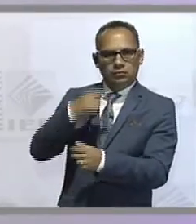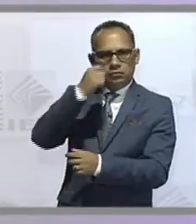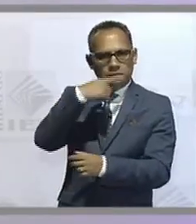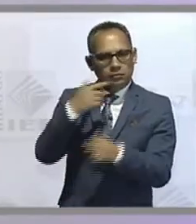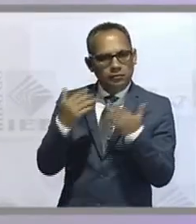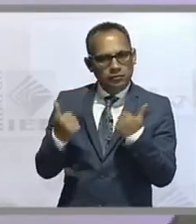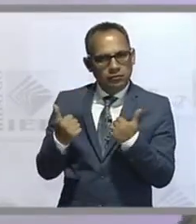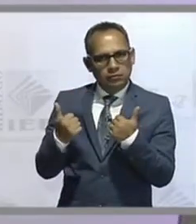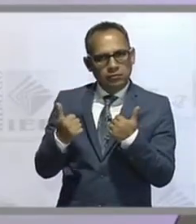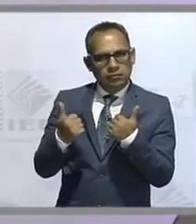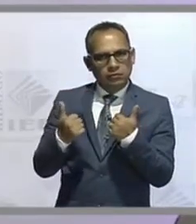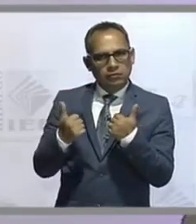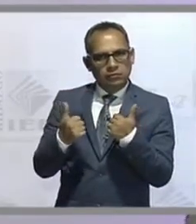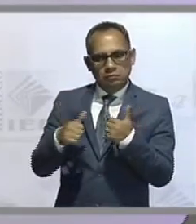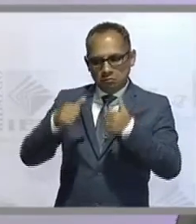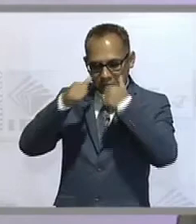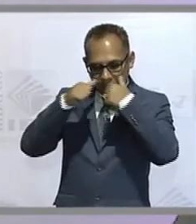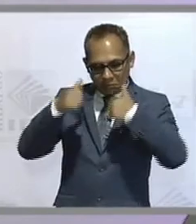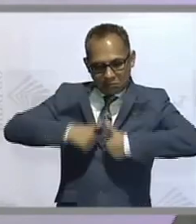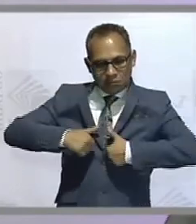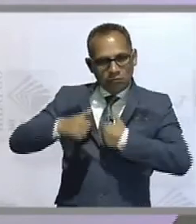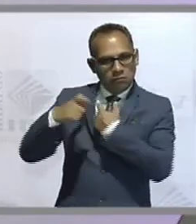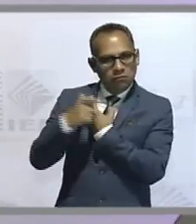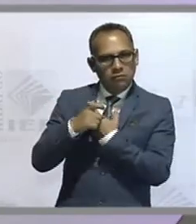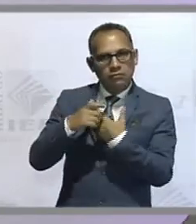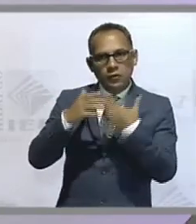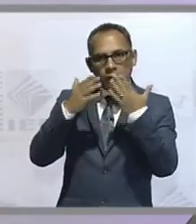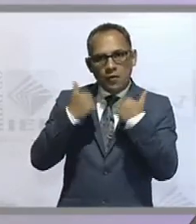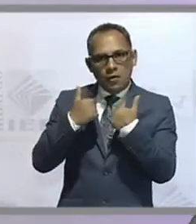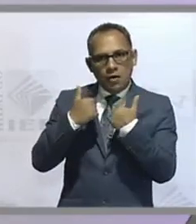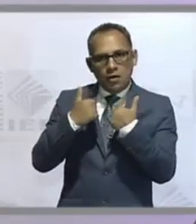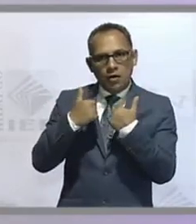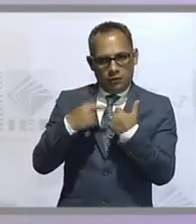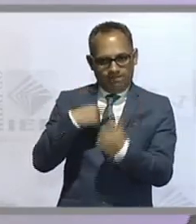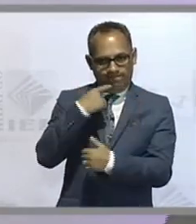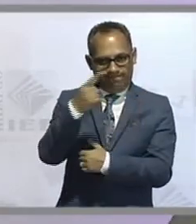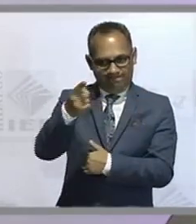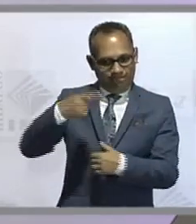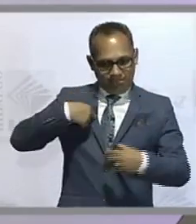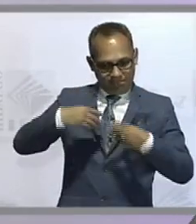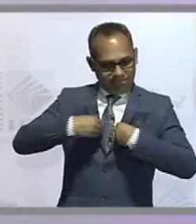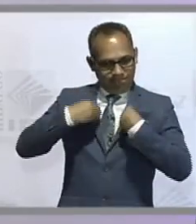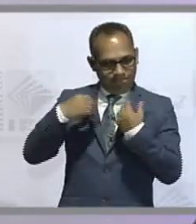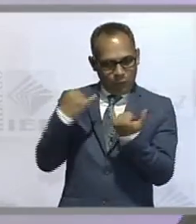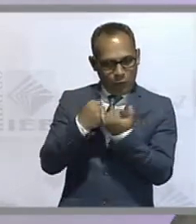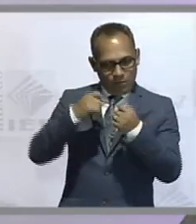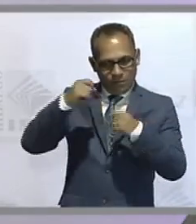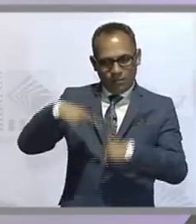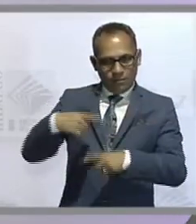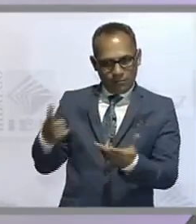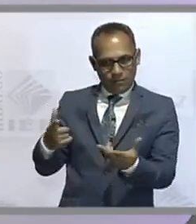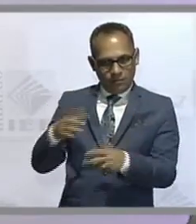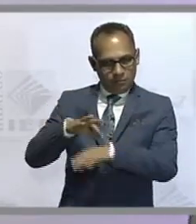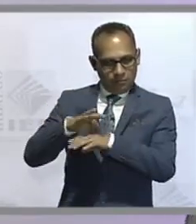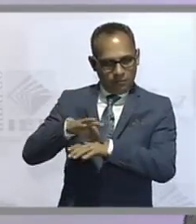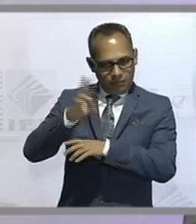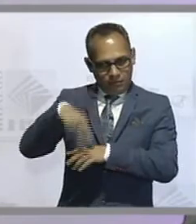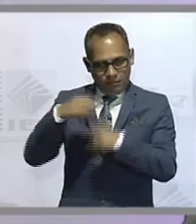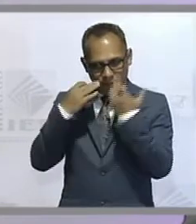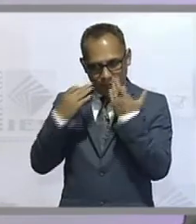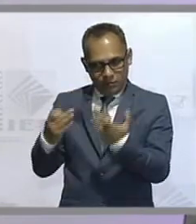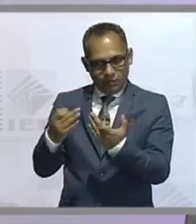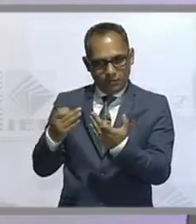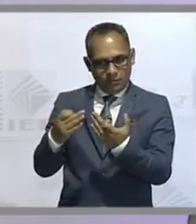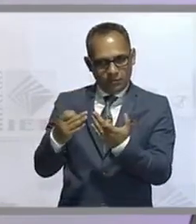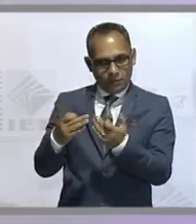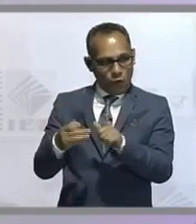con que no tienen la atención les puedo decir porque yo viví afortunadamente si no hubiera sido por grandes